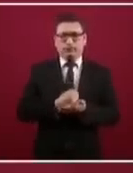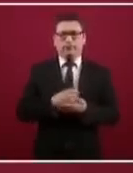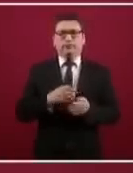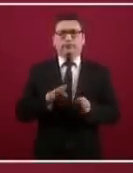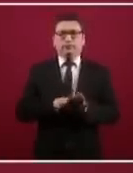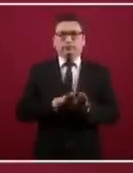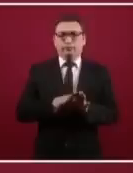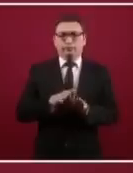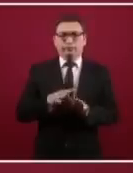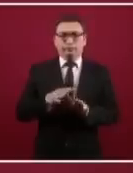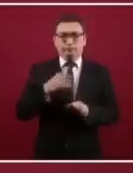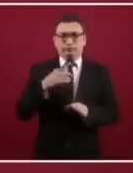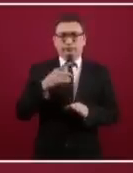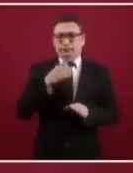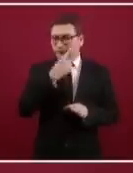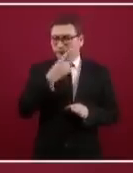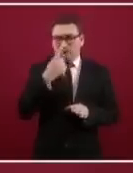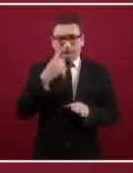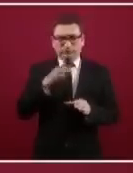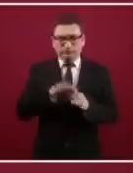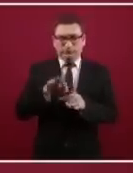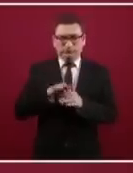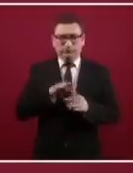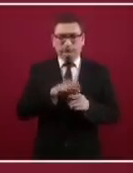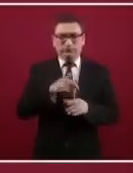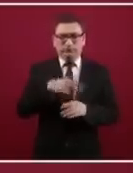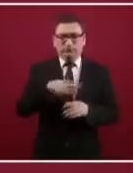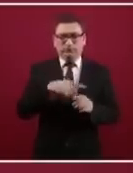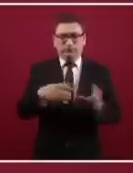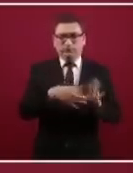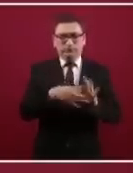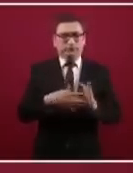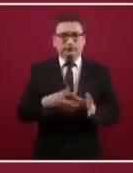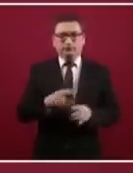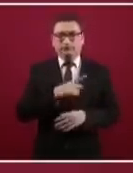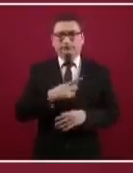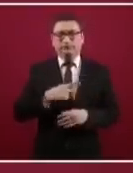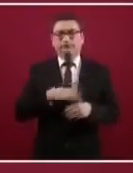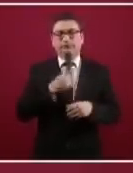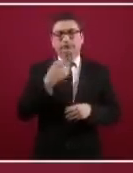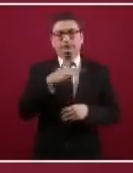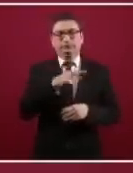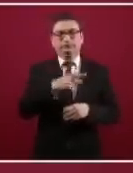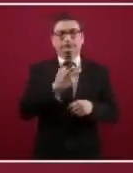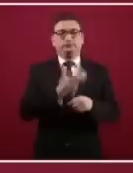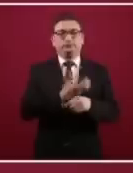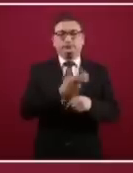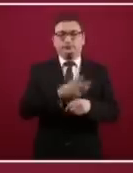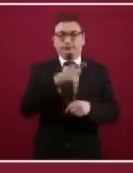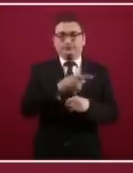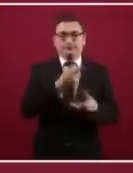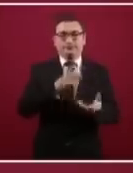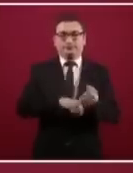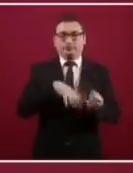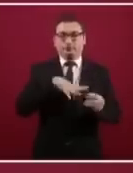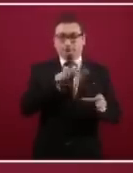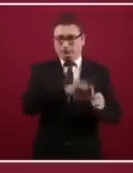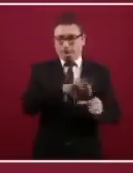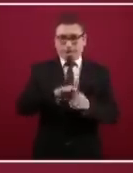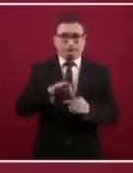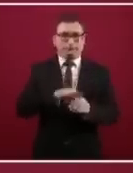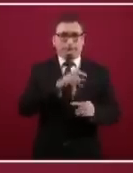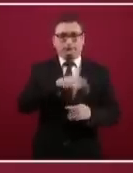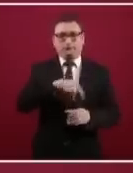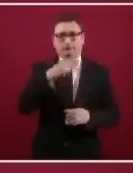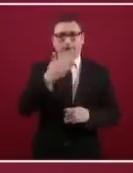electoral, porque hay elecciones en Estados Unidos,